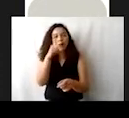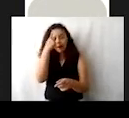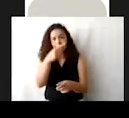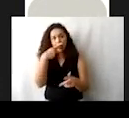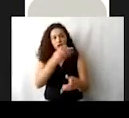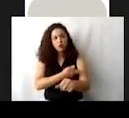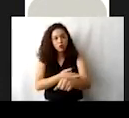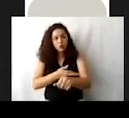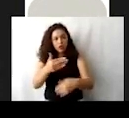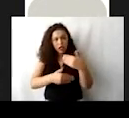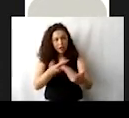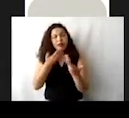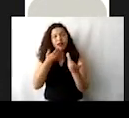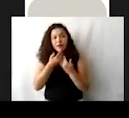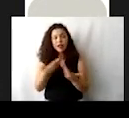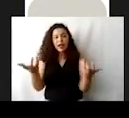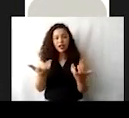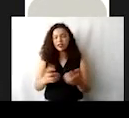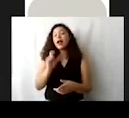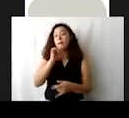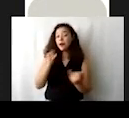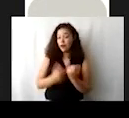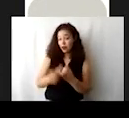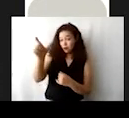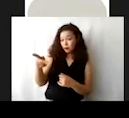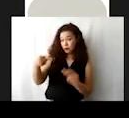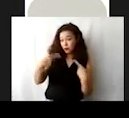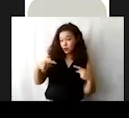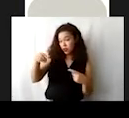conclusivo. En la inscripción de las personas morales,